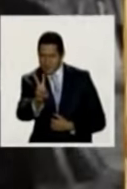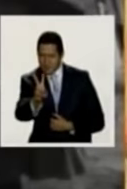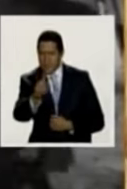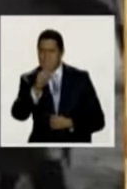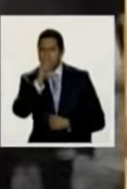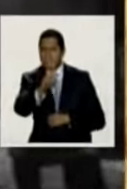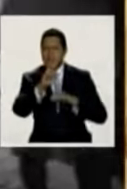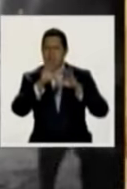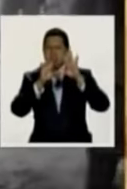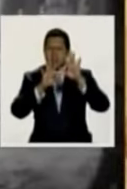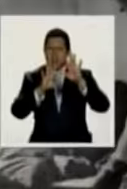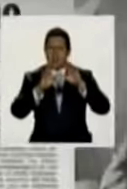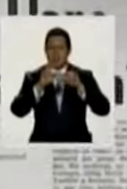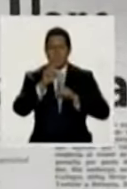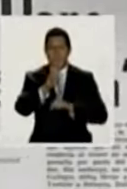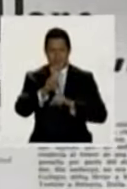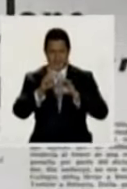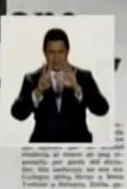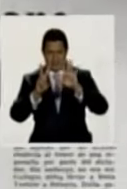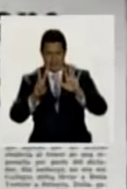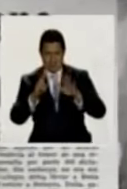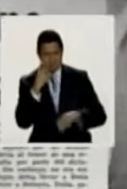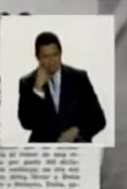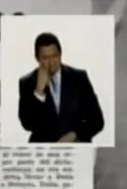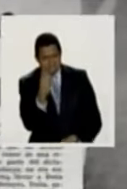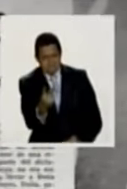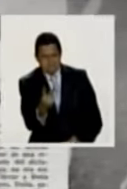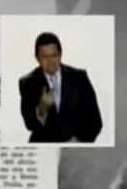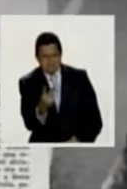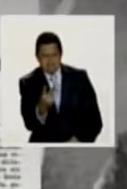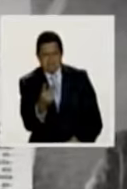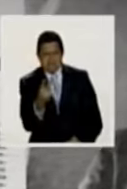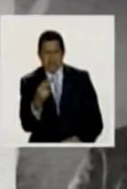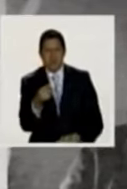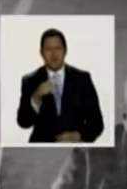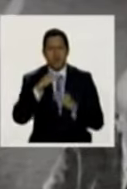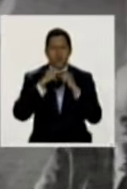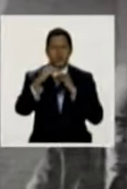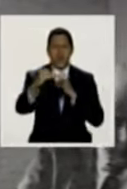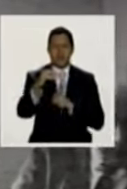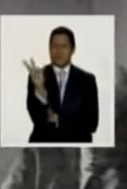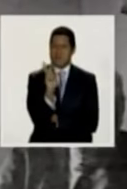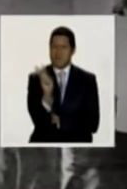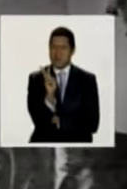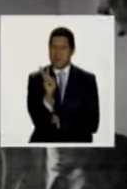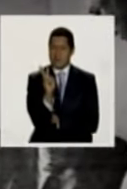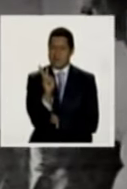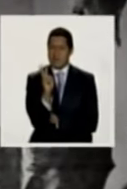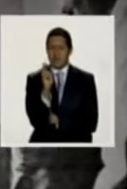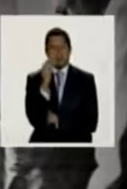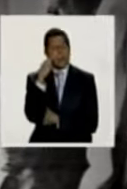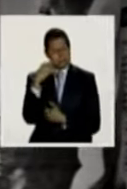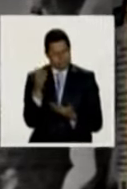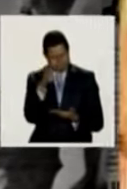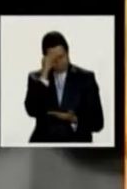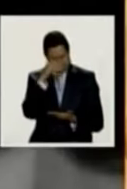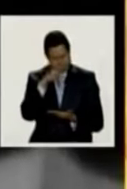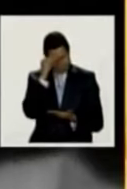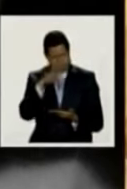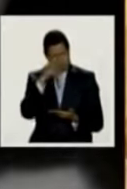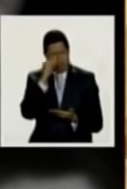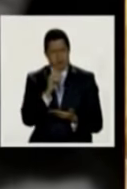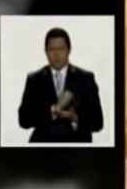En 1927 realiza un viaje de observación y de encuentro con los llanos venezolanos y así se documenta para su